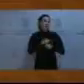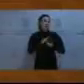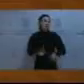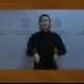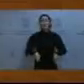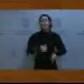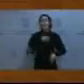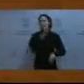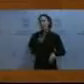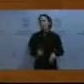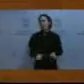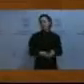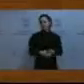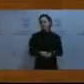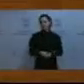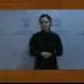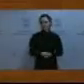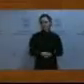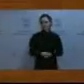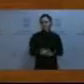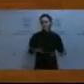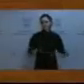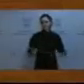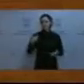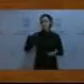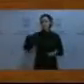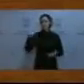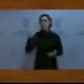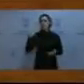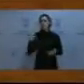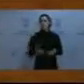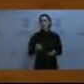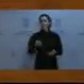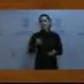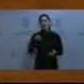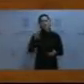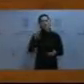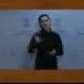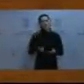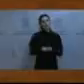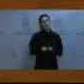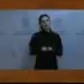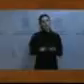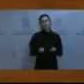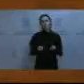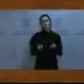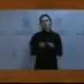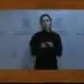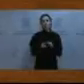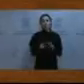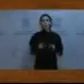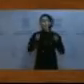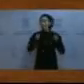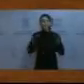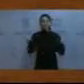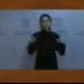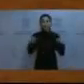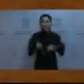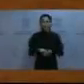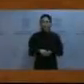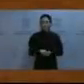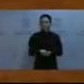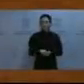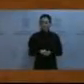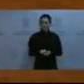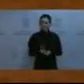¿no? En aquellos tiempos no había, por cierto, fuerzas políticas emergentes, no, es verdad, no existían. Los